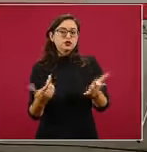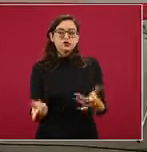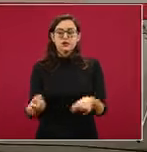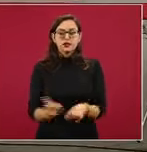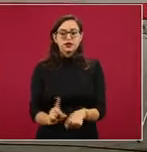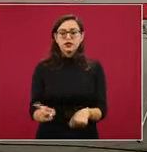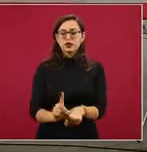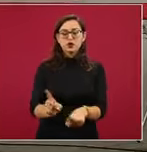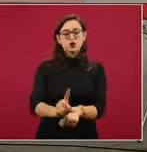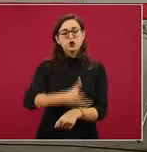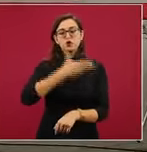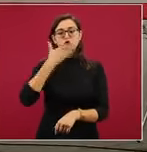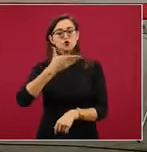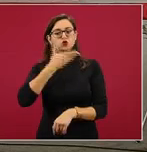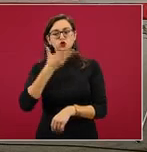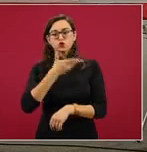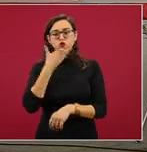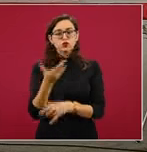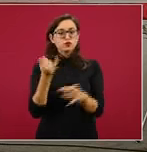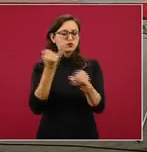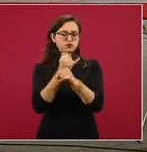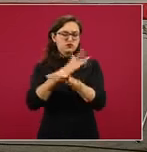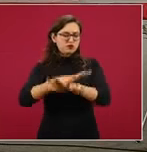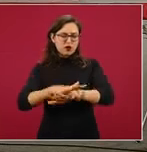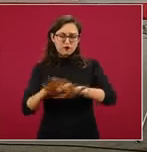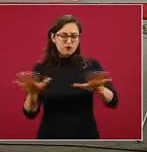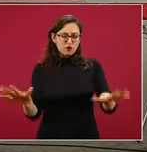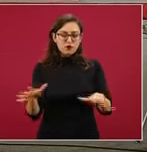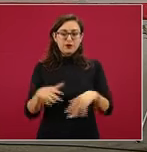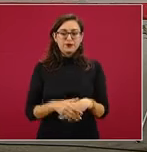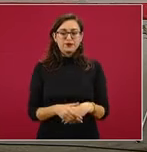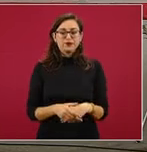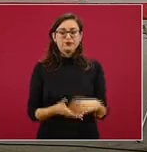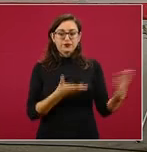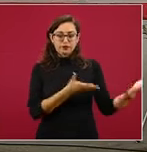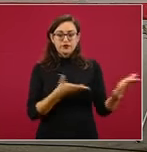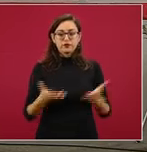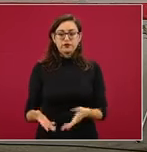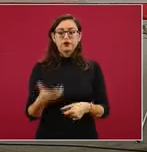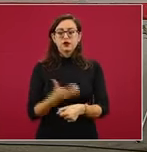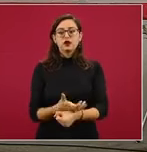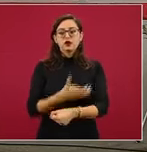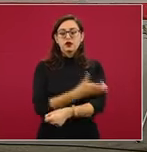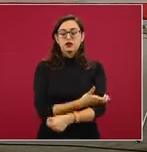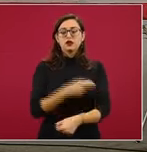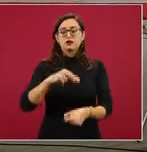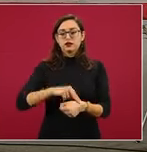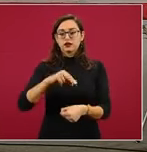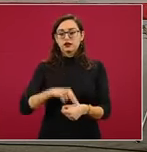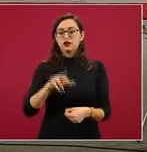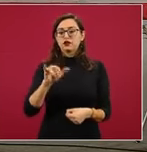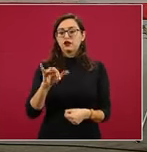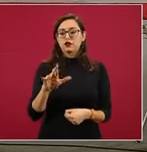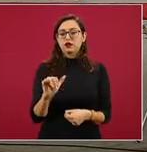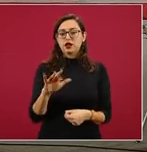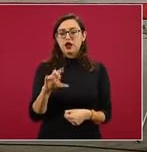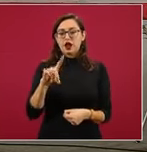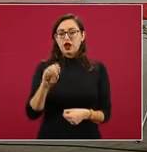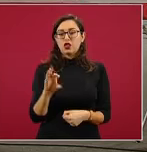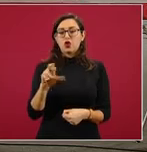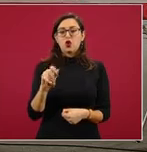todas las conferencias vespertinas, el informe técnico, que en esta ocasión lo presentará el doctor Ricardo Cortés Alcalá,